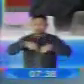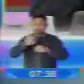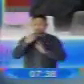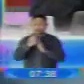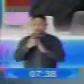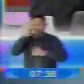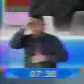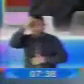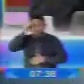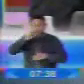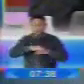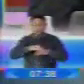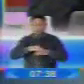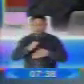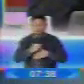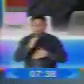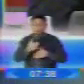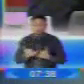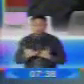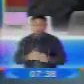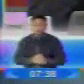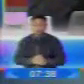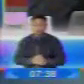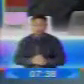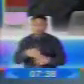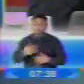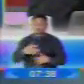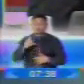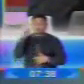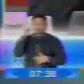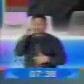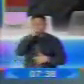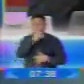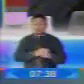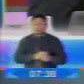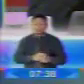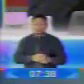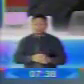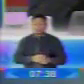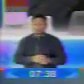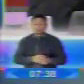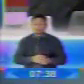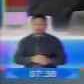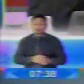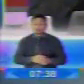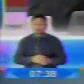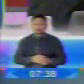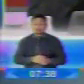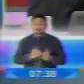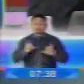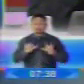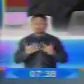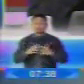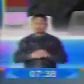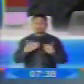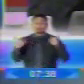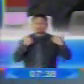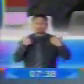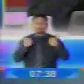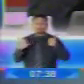fruto de la pandemia, está viviendo momentos álgidos, complejos, en donde las actividades artísticas